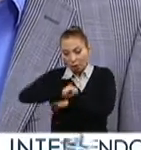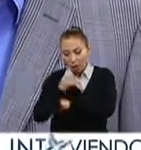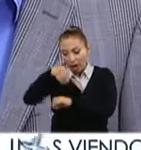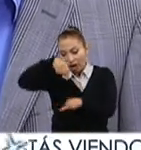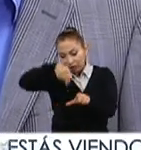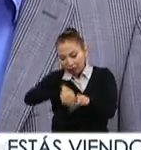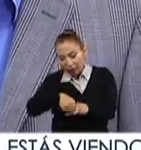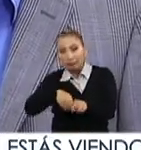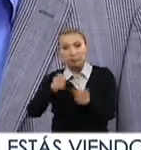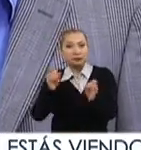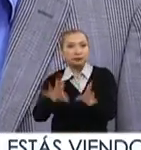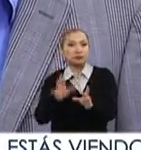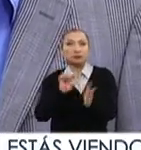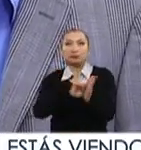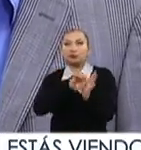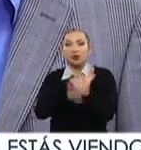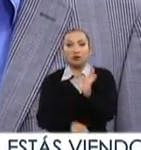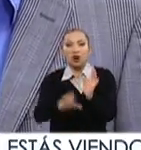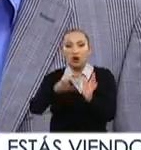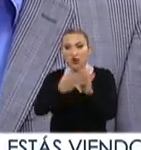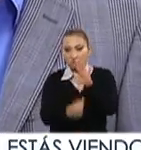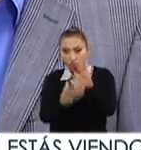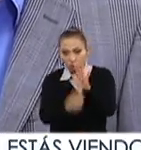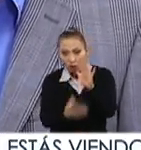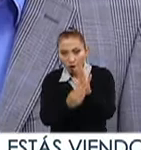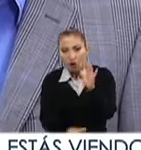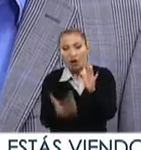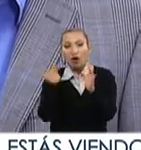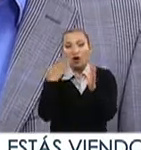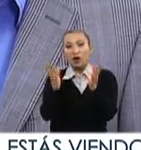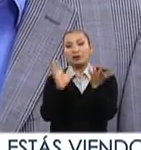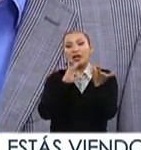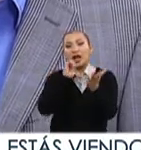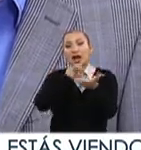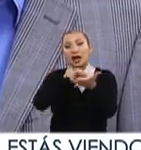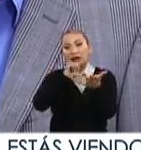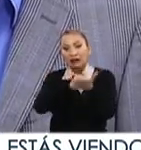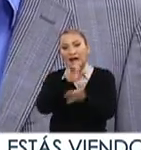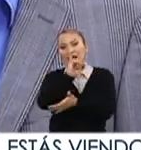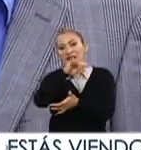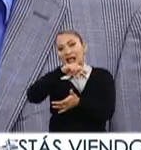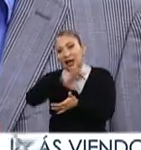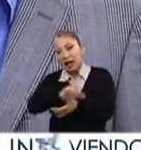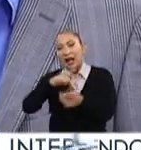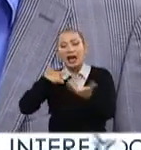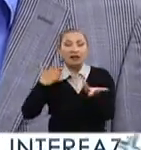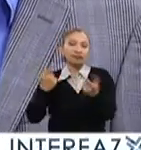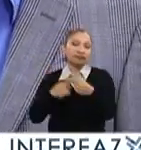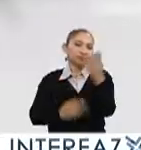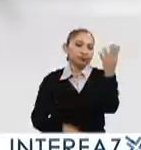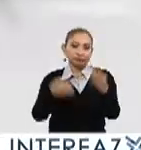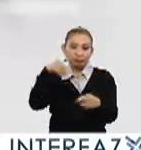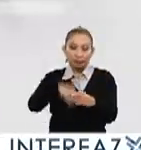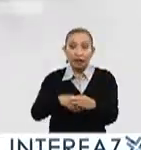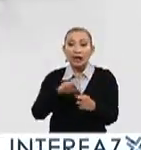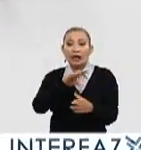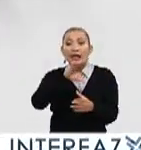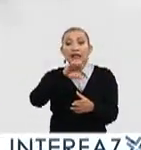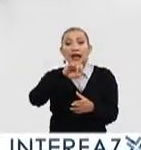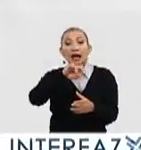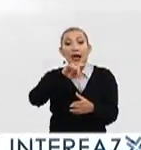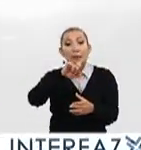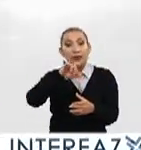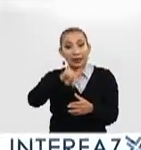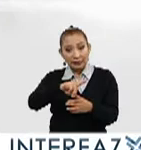guardada ahí, como son fotocopias o copias digitales de las credenciales, de las actas de nacimiento. El Centro Nacional